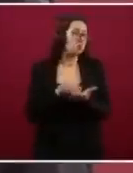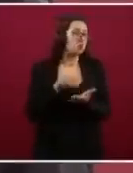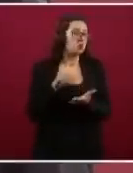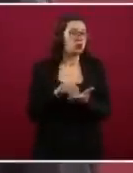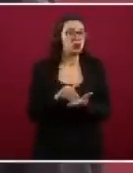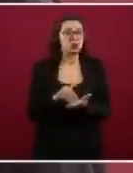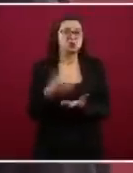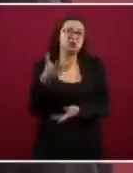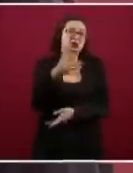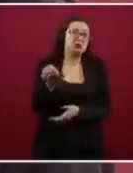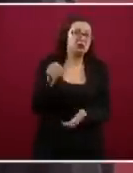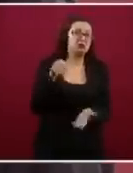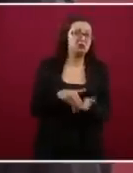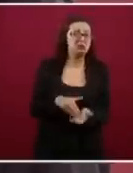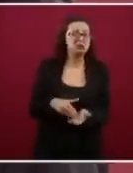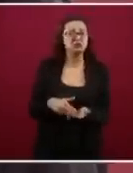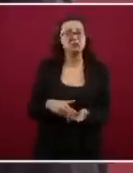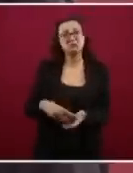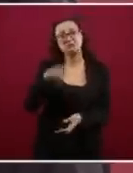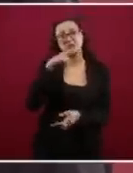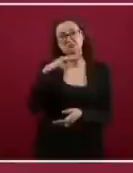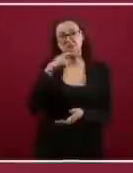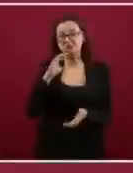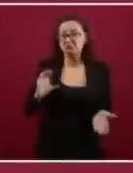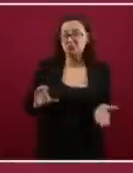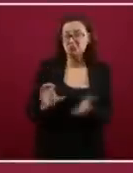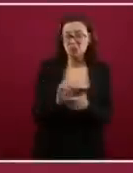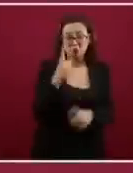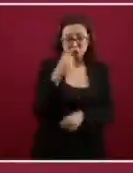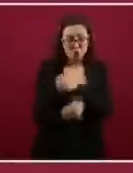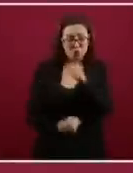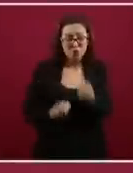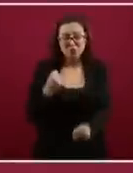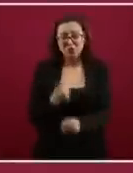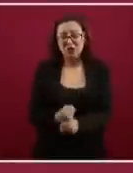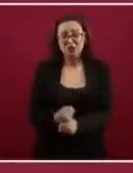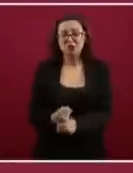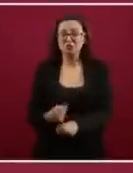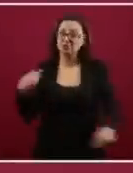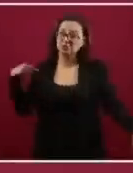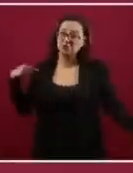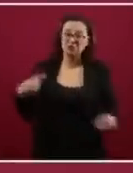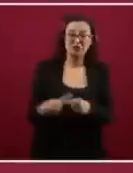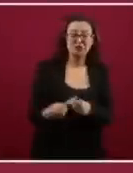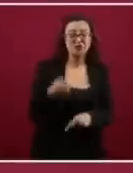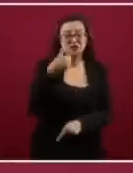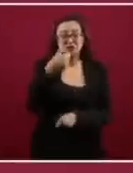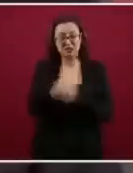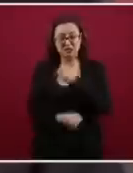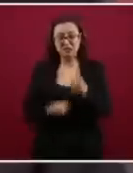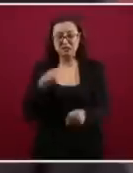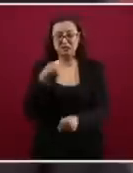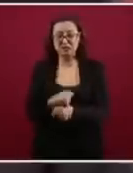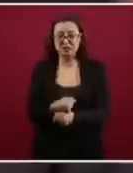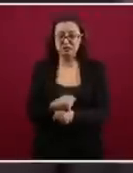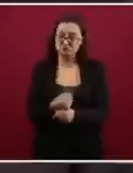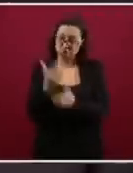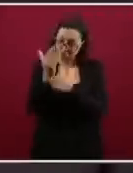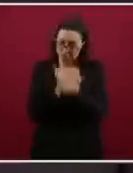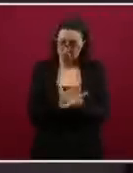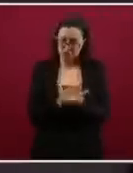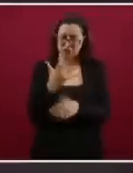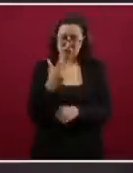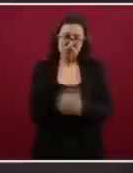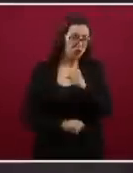menos 1,500,000 al año. En 6 años, que no son 6, son